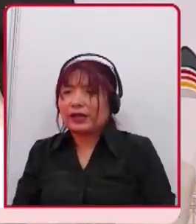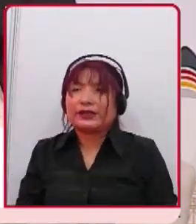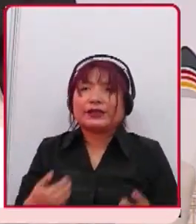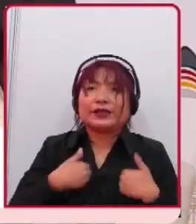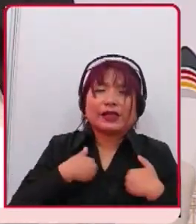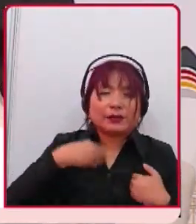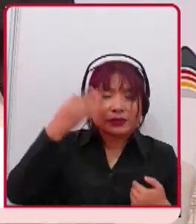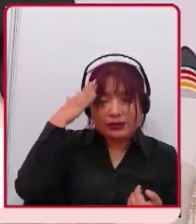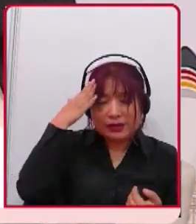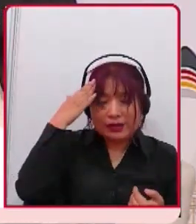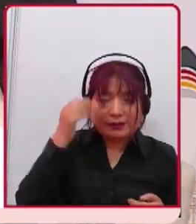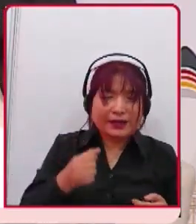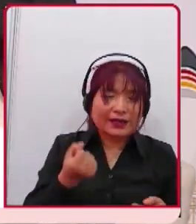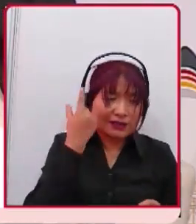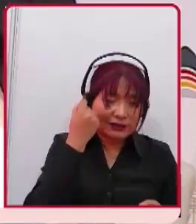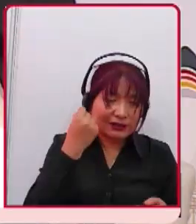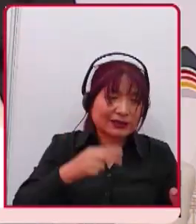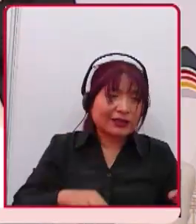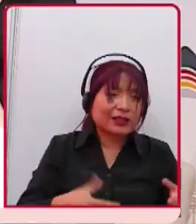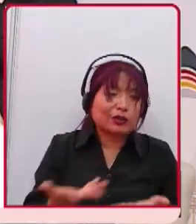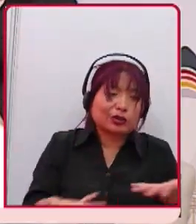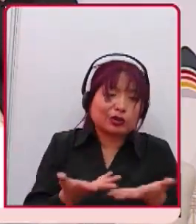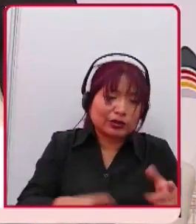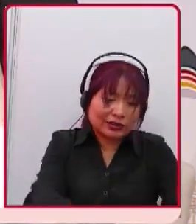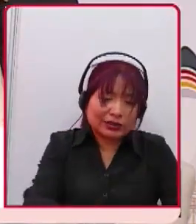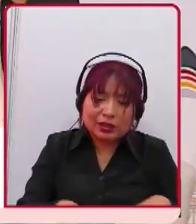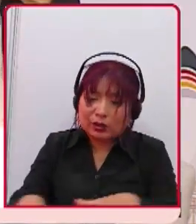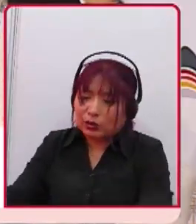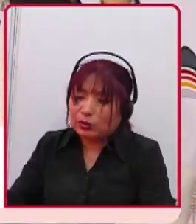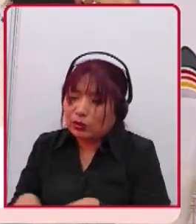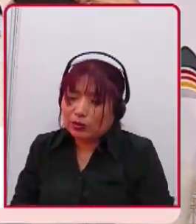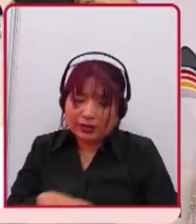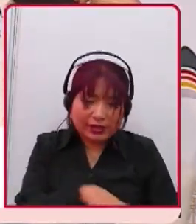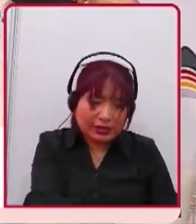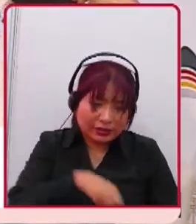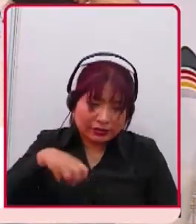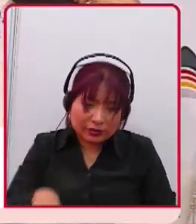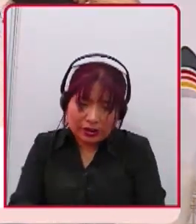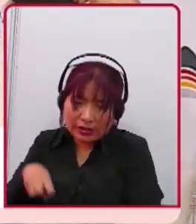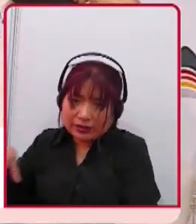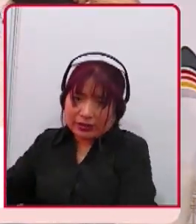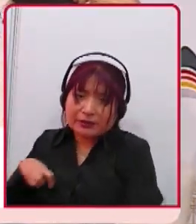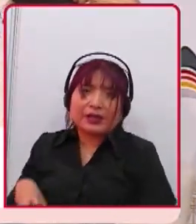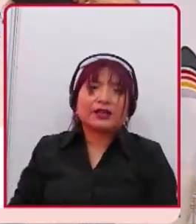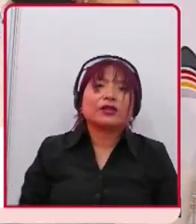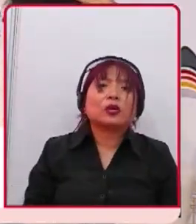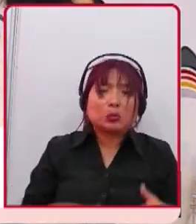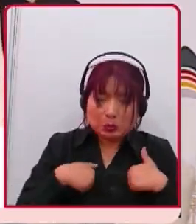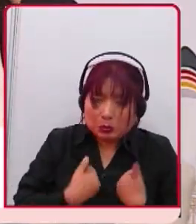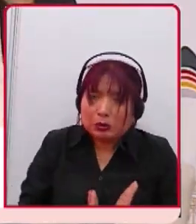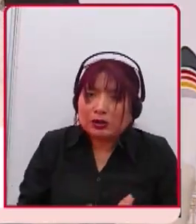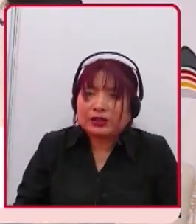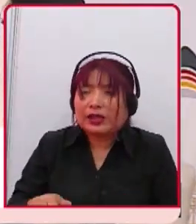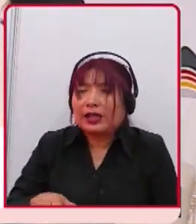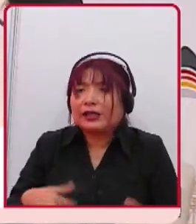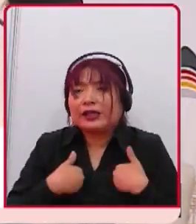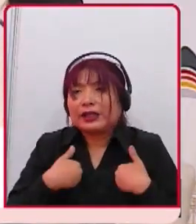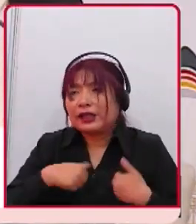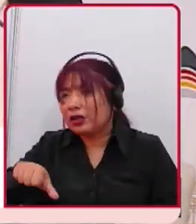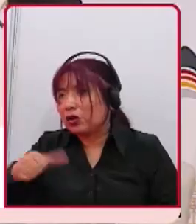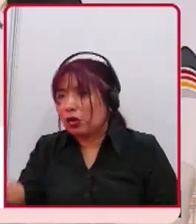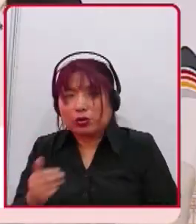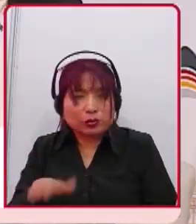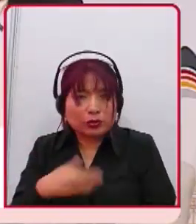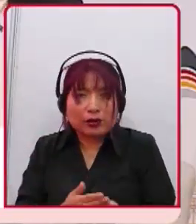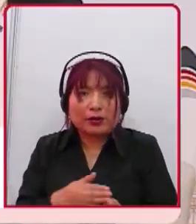identificar dónde están esas zonas del yacimiento que tienen esa alteración, ya sabemos que nos va a causar problemas más adelante, ¿no? ¿Vieron también ese enfoque,